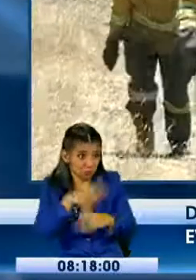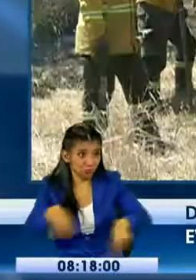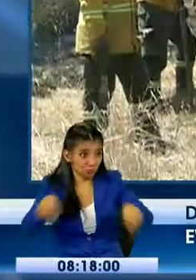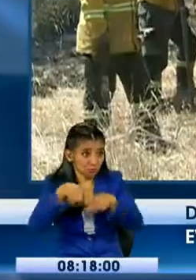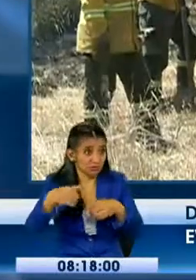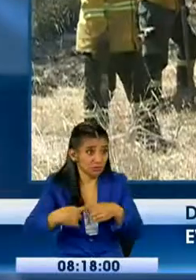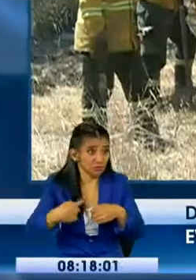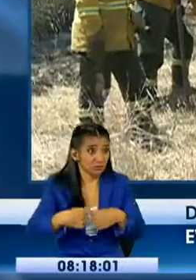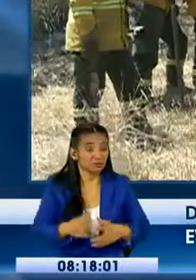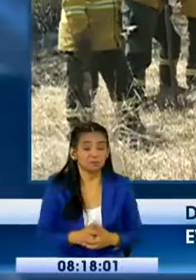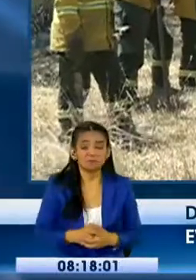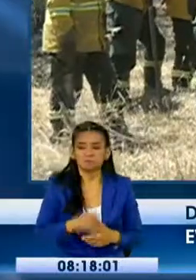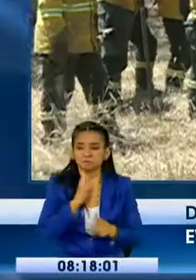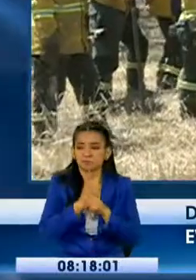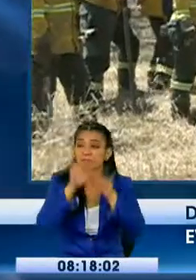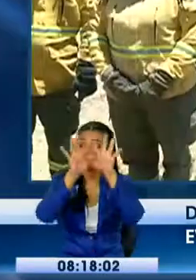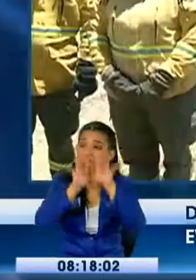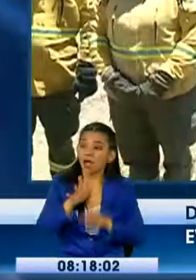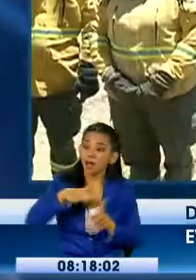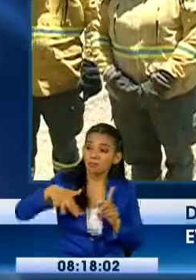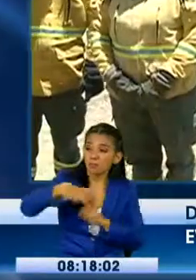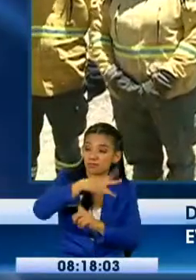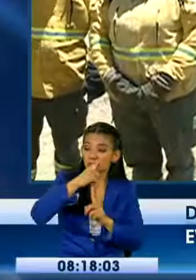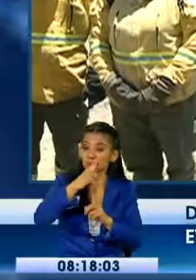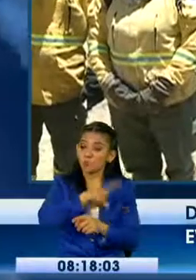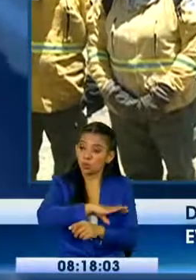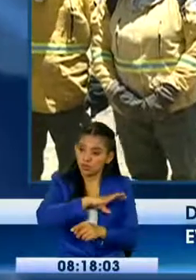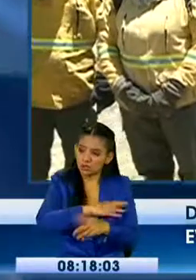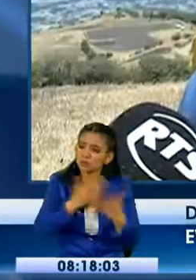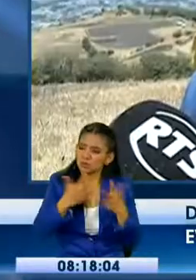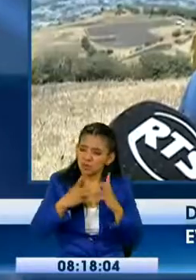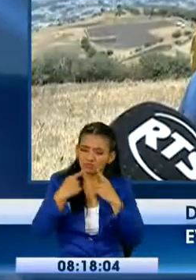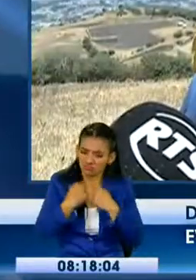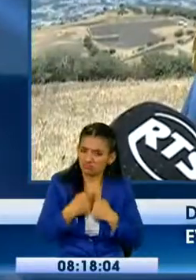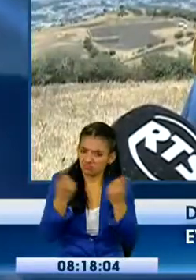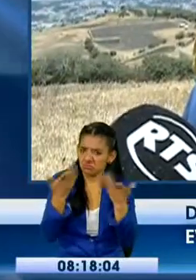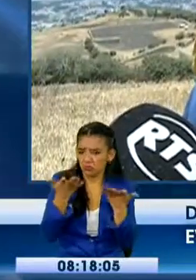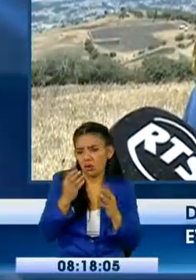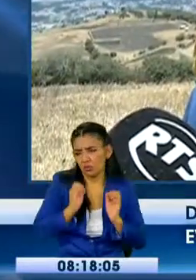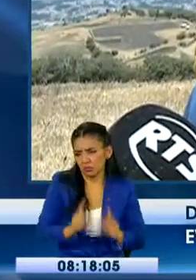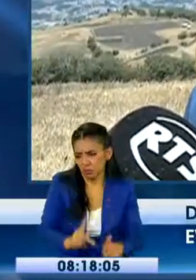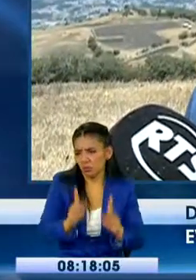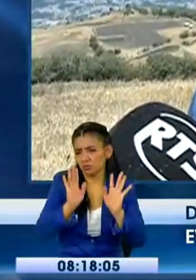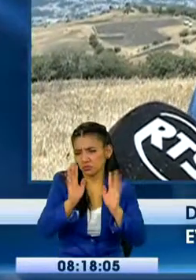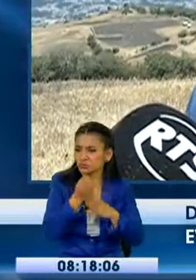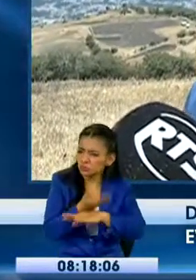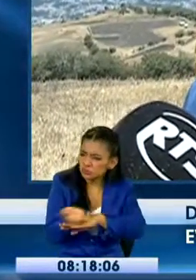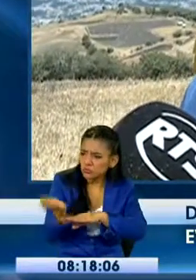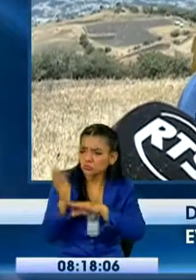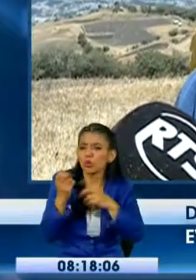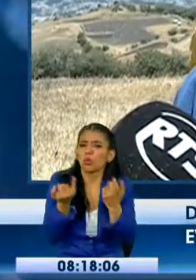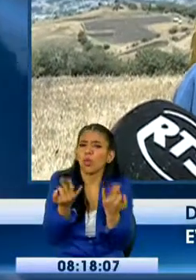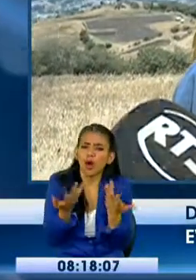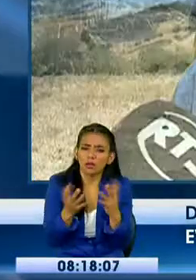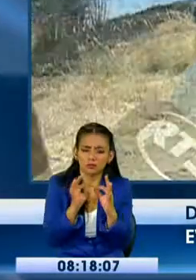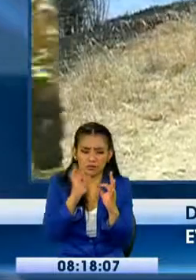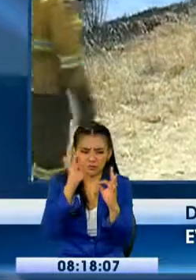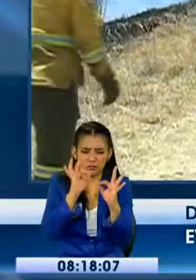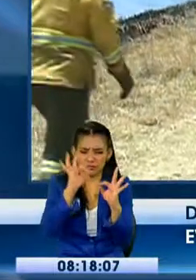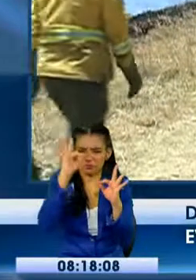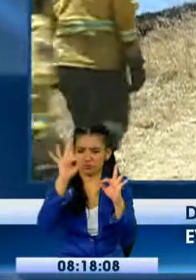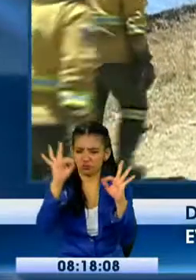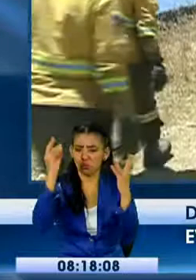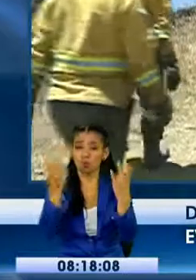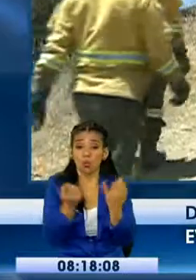la señora secretaria de Ambiente del municipio dará sus puntos de vista, sus recomendaciones de las mediciones que